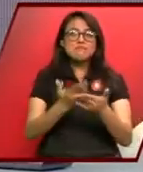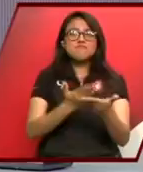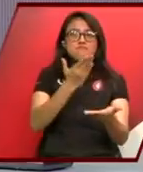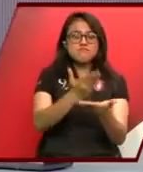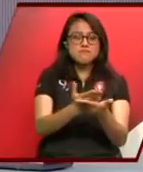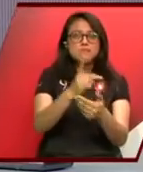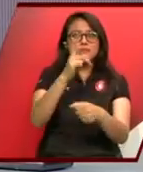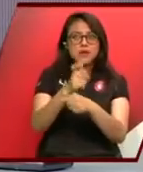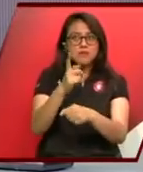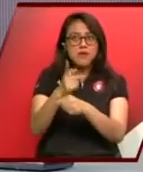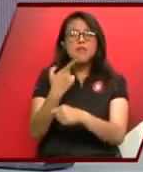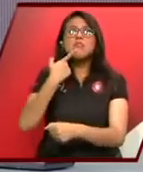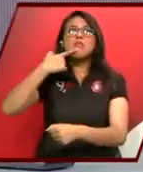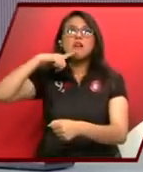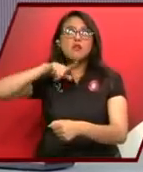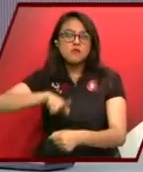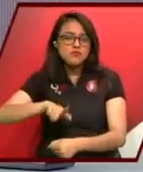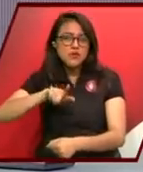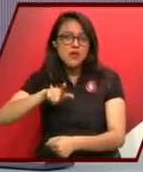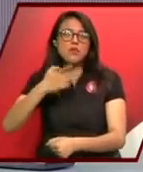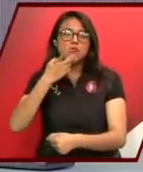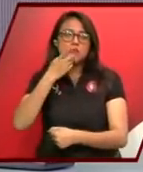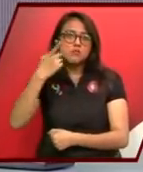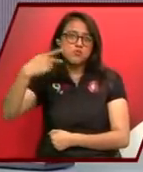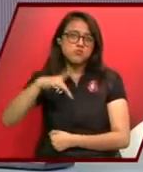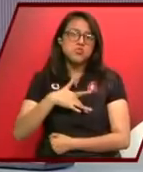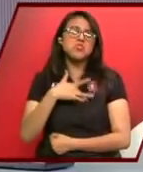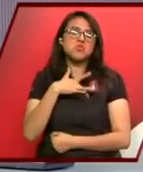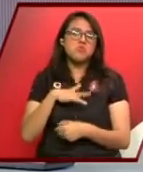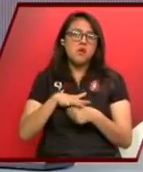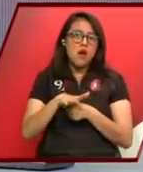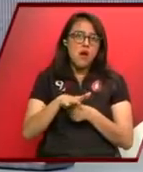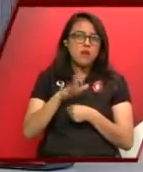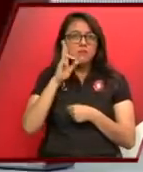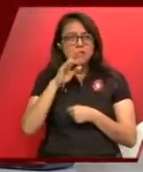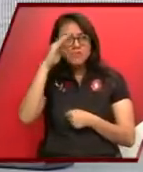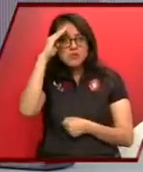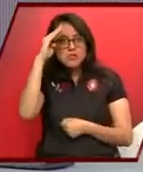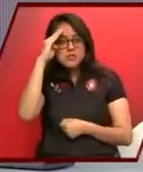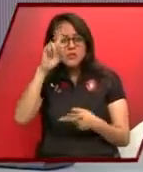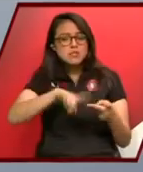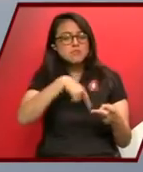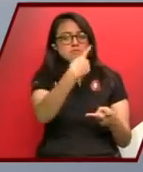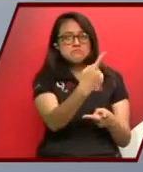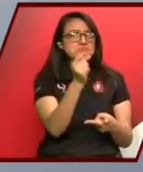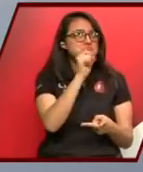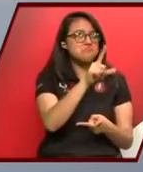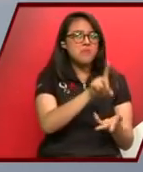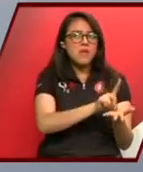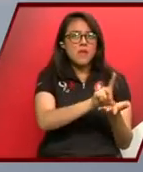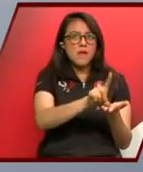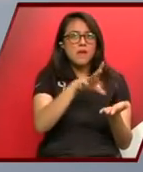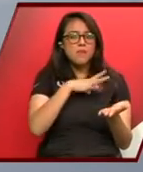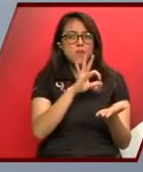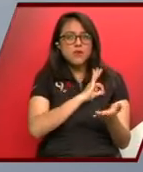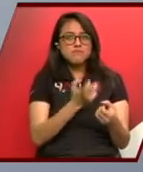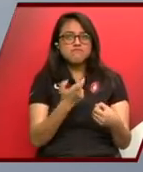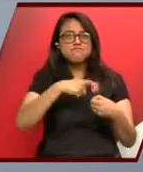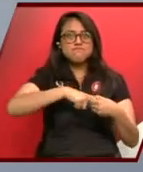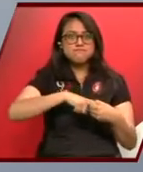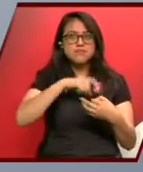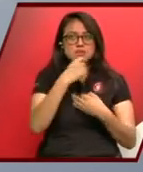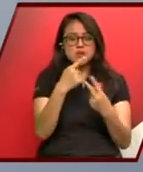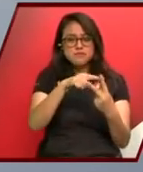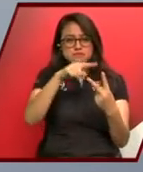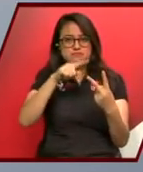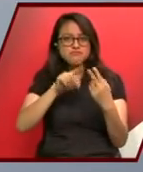parte que hace la primera denuncia nos dice su sentir, su óptica, y la otra tiene todo el derecho a ocuparlo. Ahí